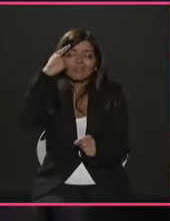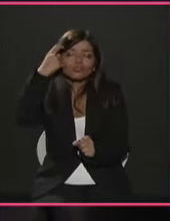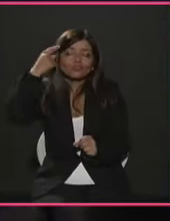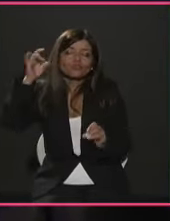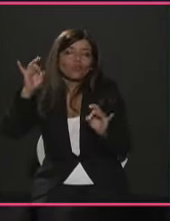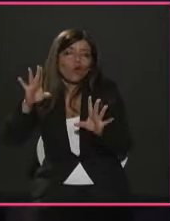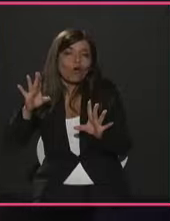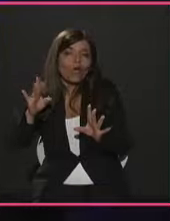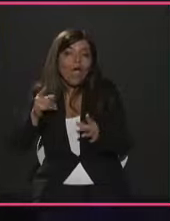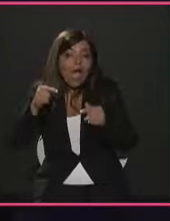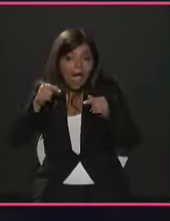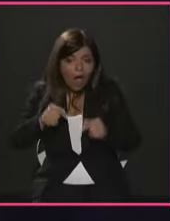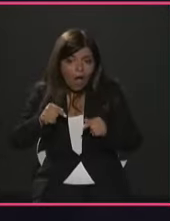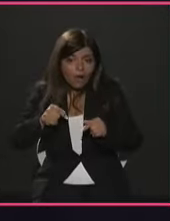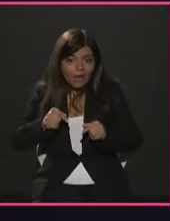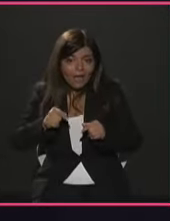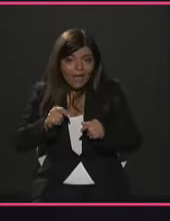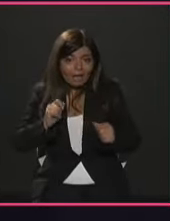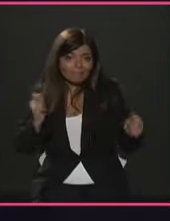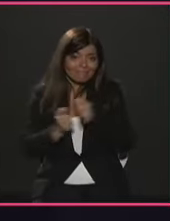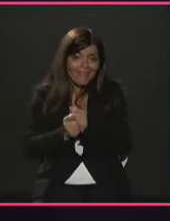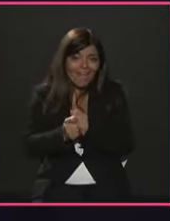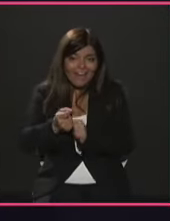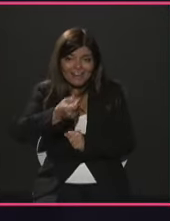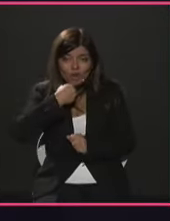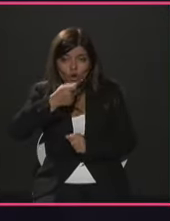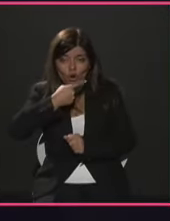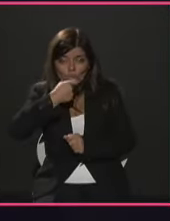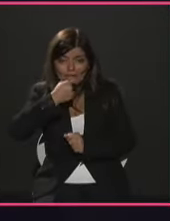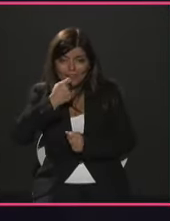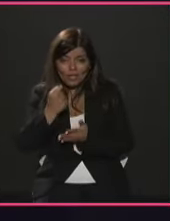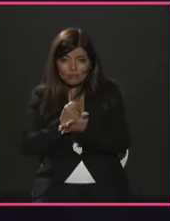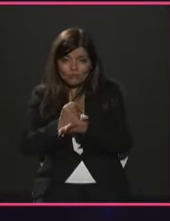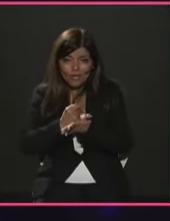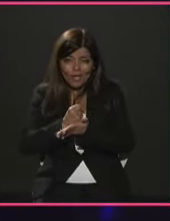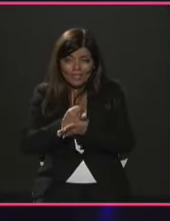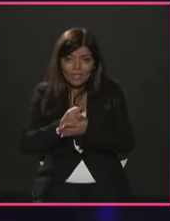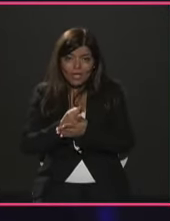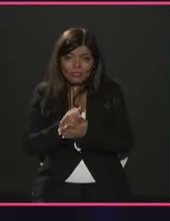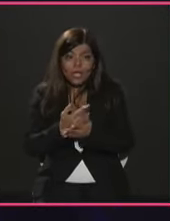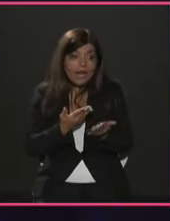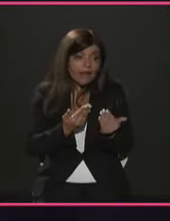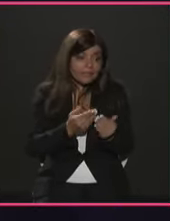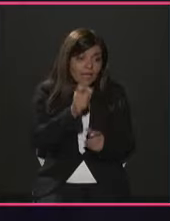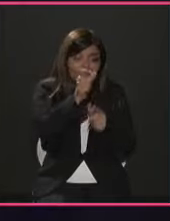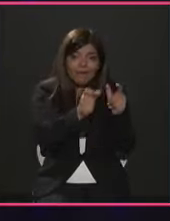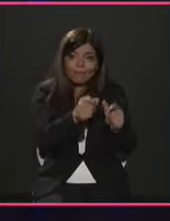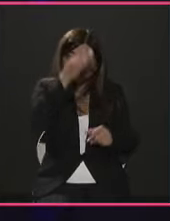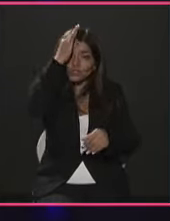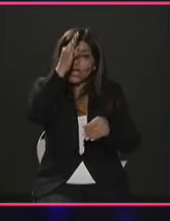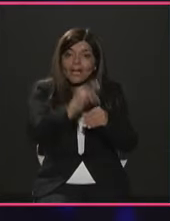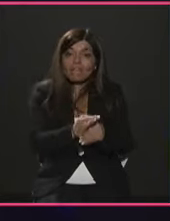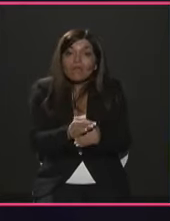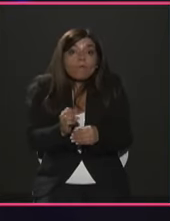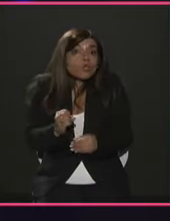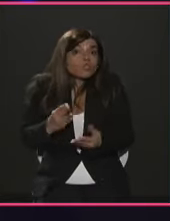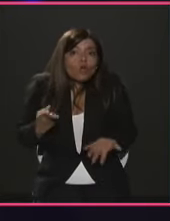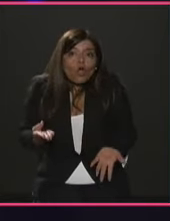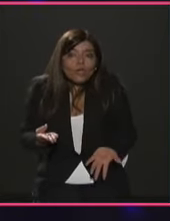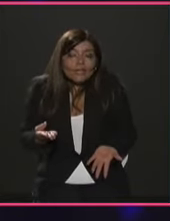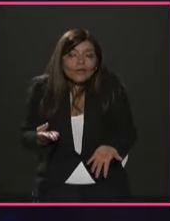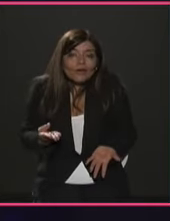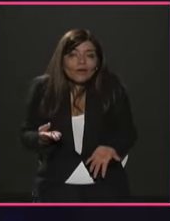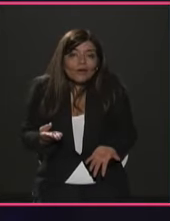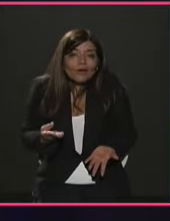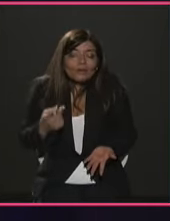se digan también que ha ser remedio medicamento en base a las necesidades de los enfermos Es lógico